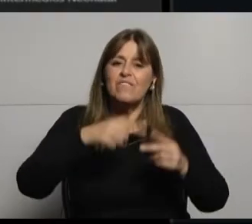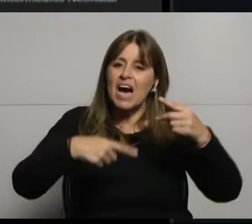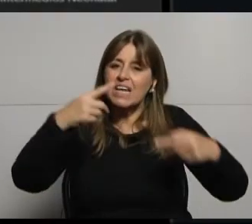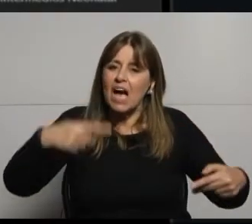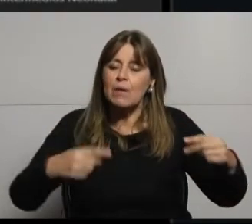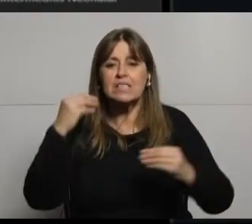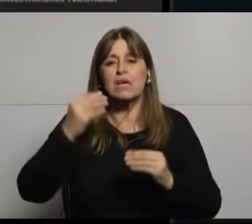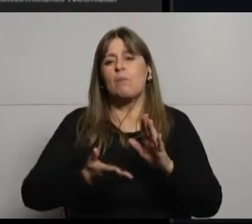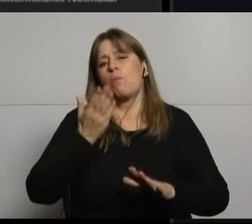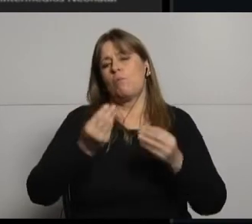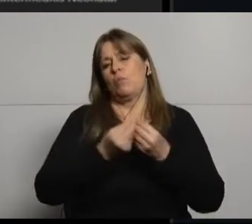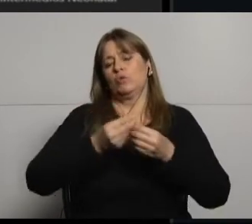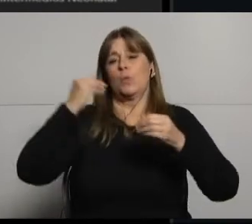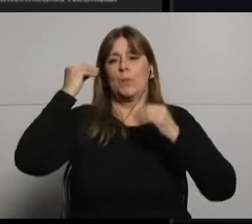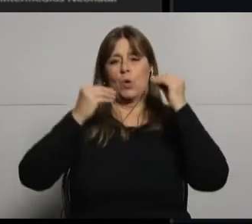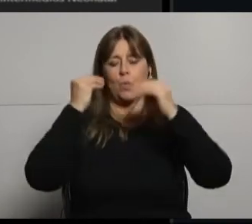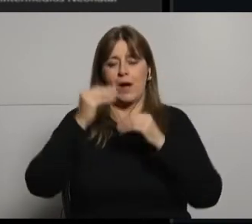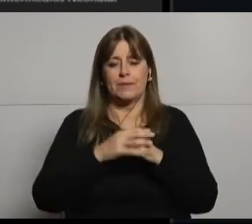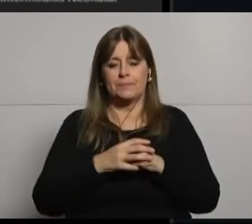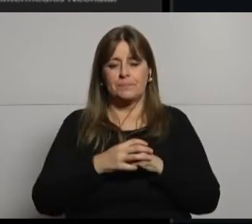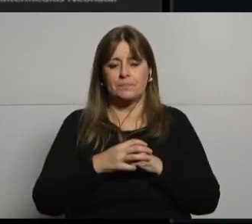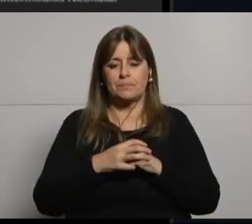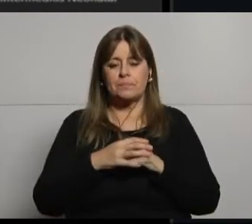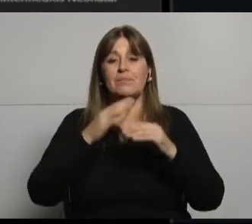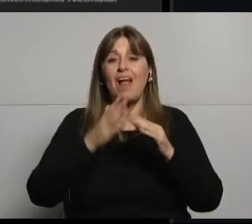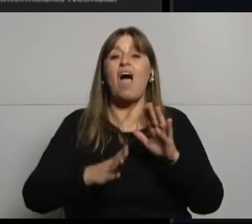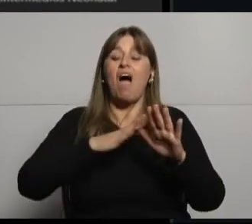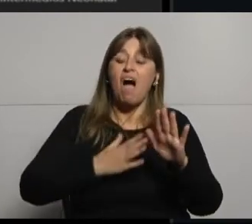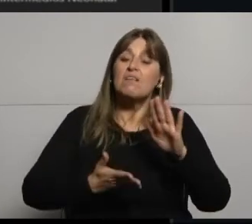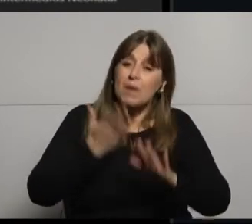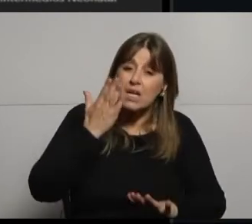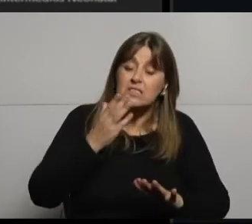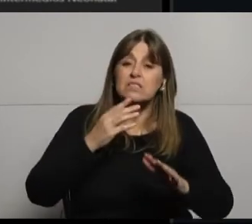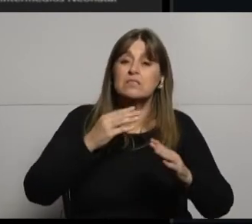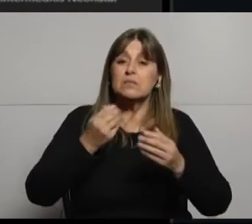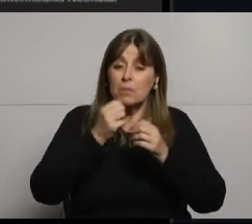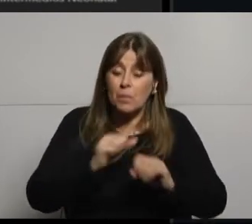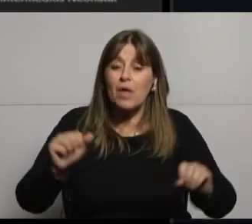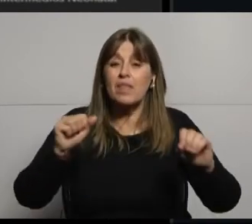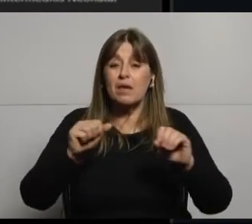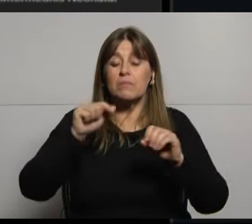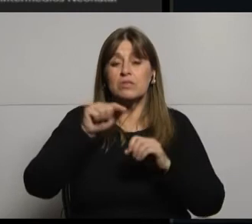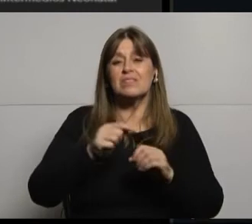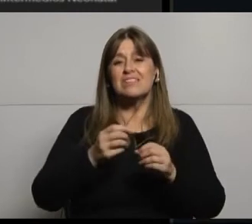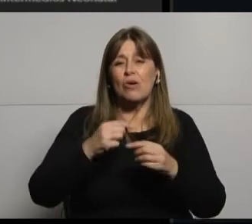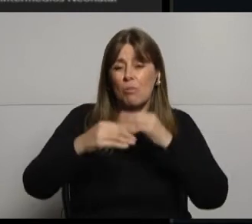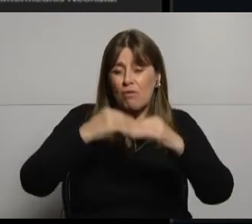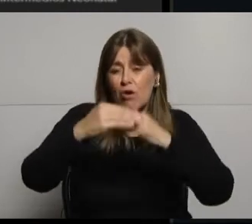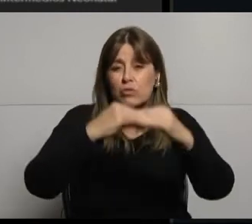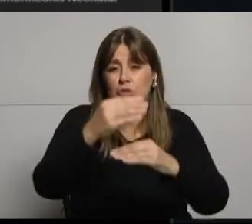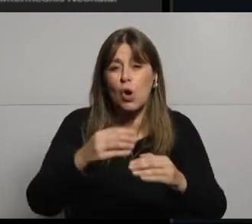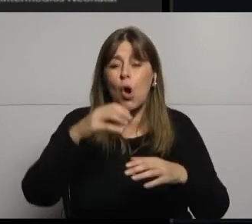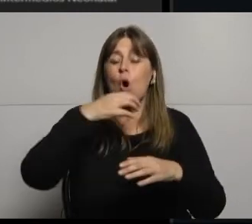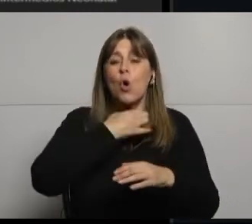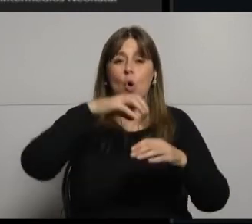tanto preocupaban, ¿no? Bueno, tenemos más disponibilidad, tenemos menos. ¿Cómo viene la evolución de la ocupación en